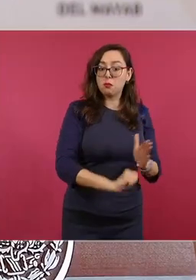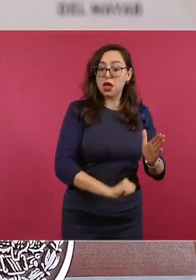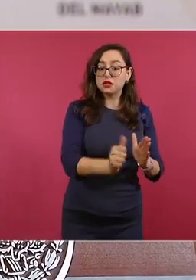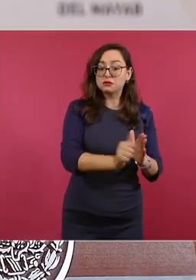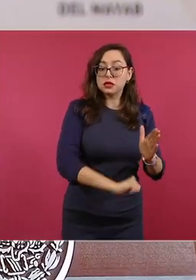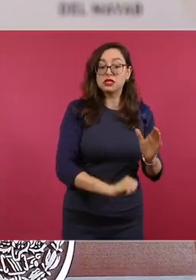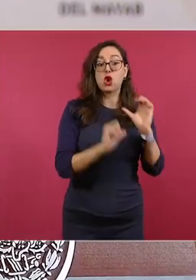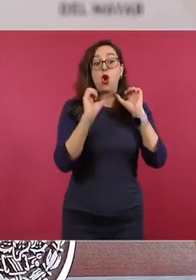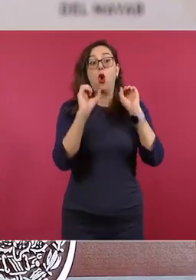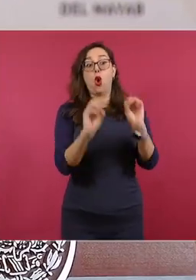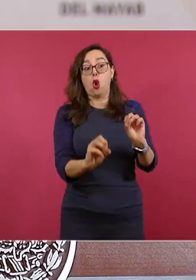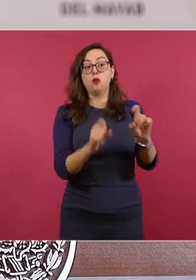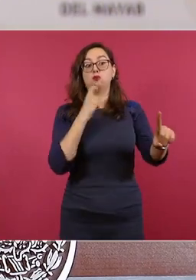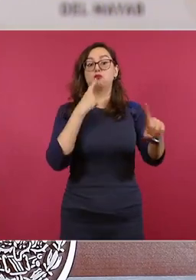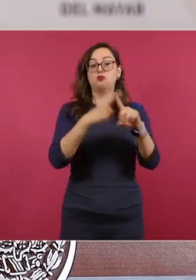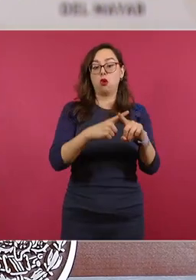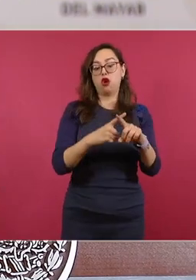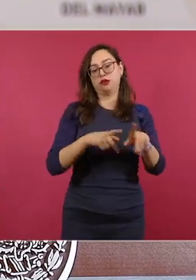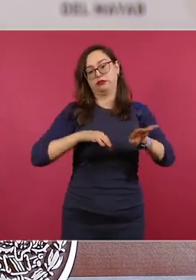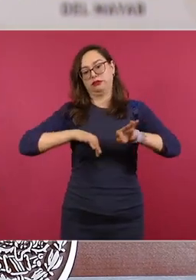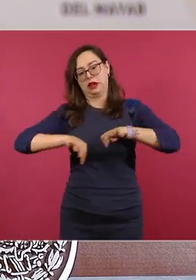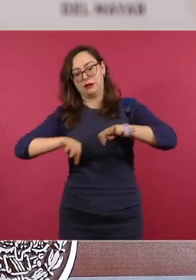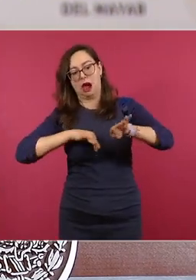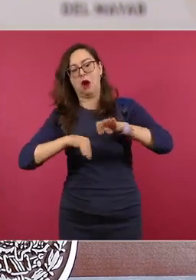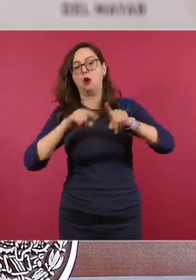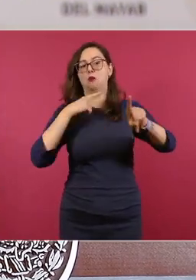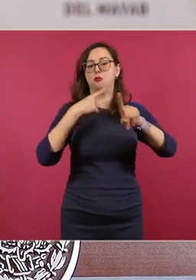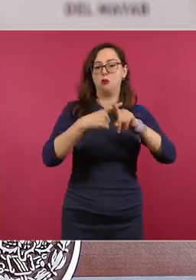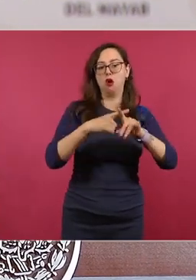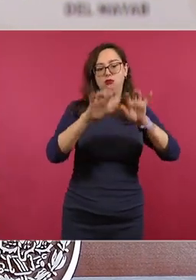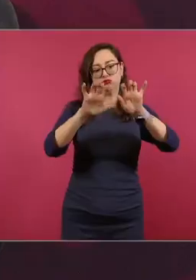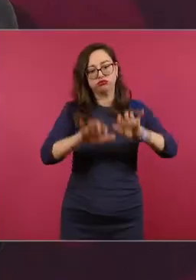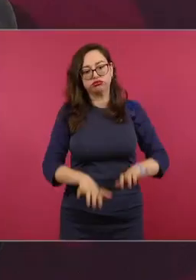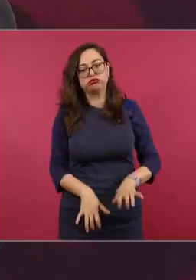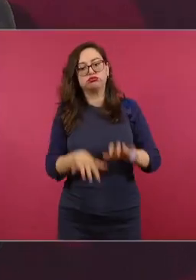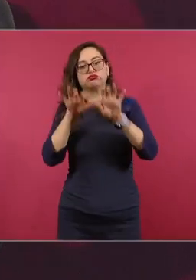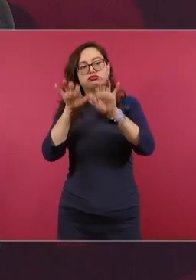por reportaje, por encargo.